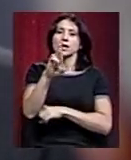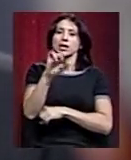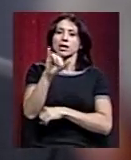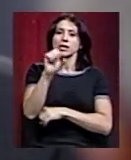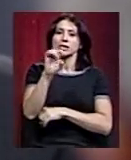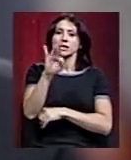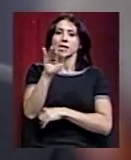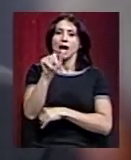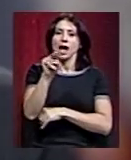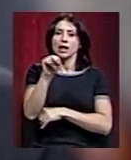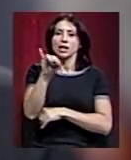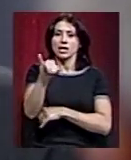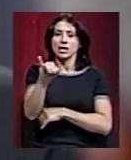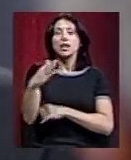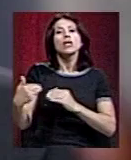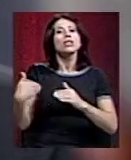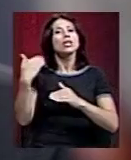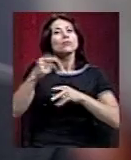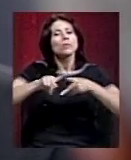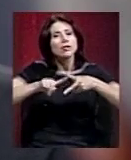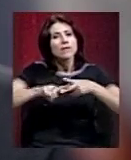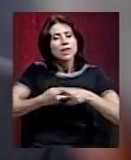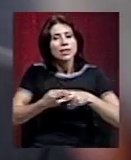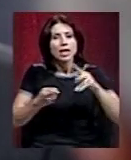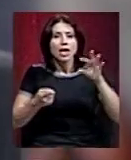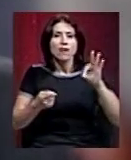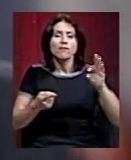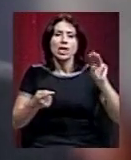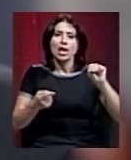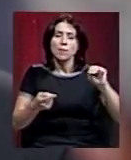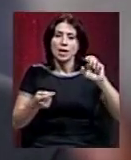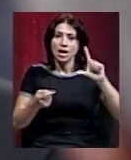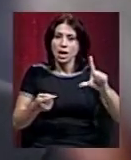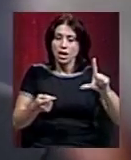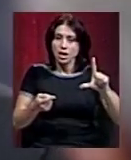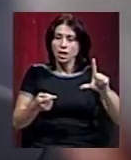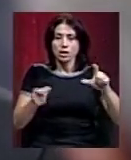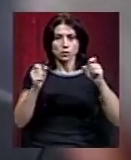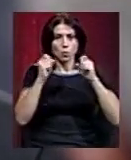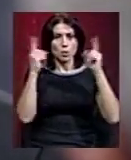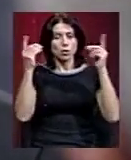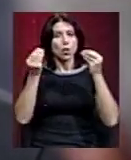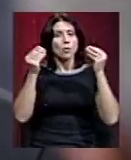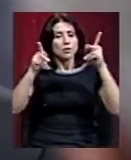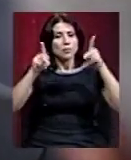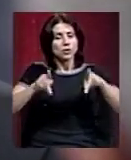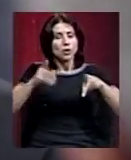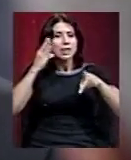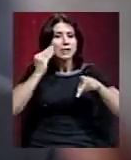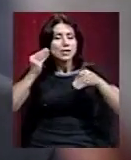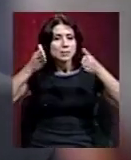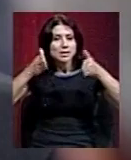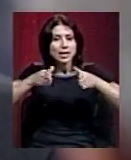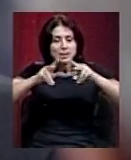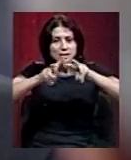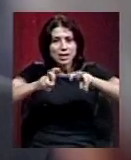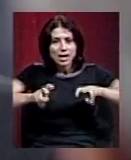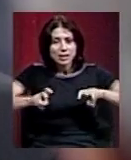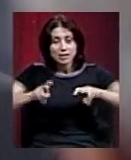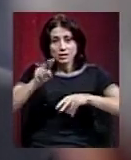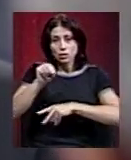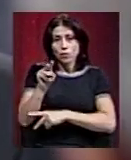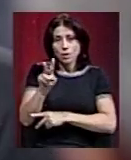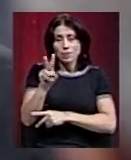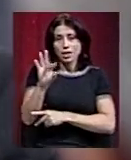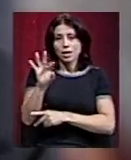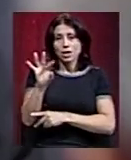la ofensiva del FMLN, que sorprendió a muchos analistas en noviembre del 89, donde se